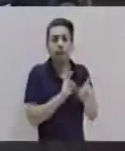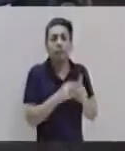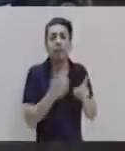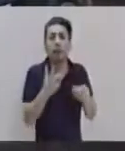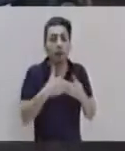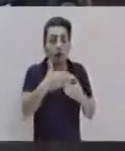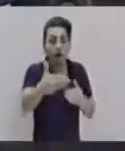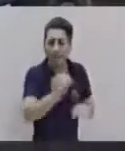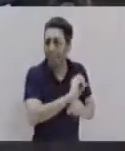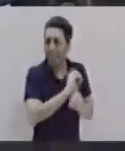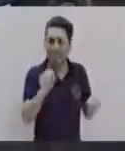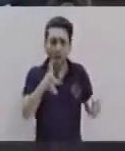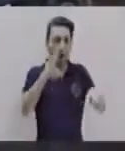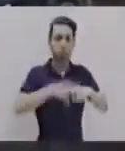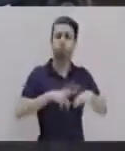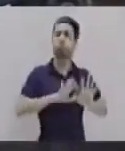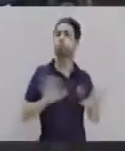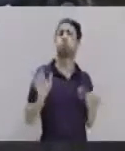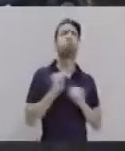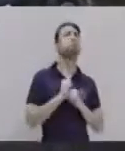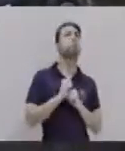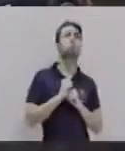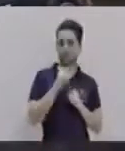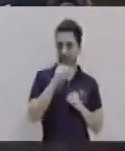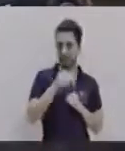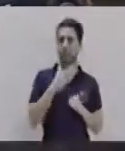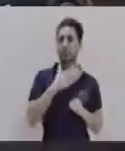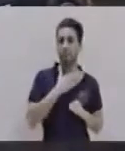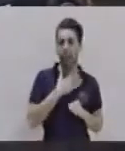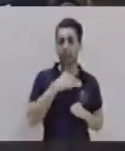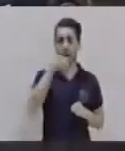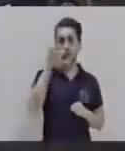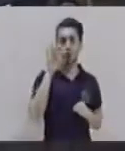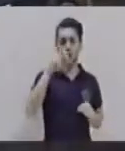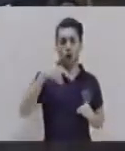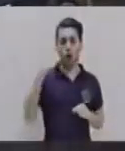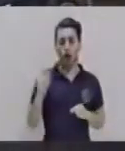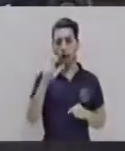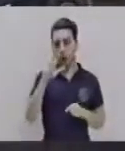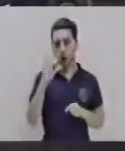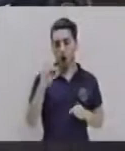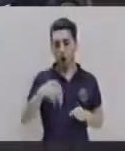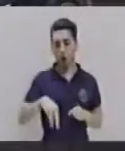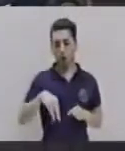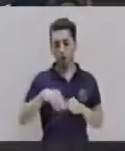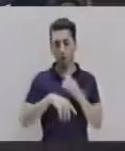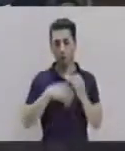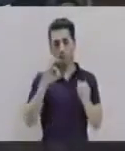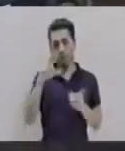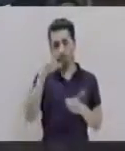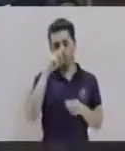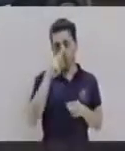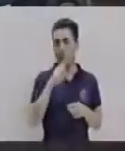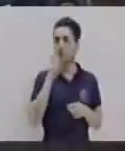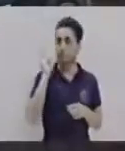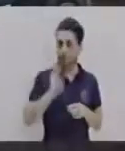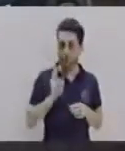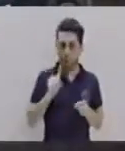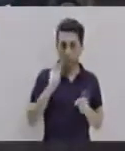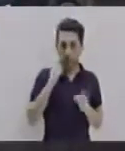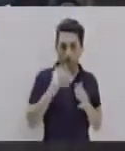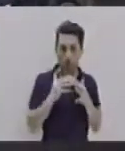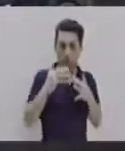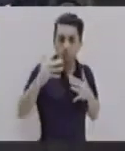por ejemplo, avances. Entonces, realmente una persona no debe mantenerse siempre en su zona de confort, siempre debe